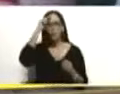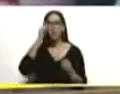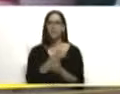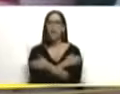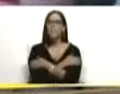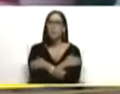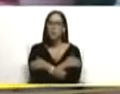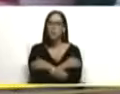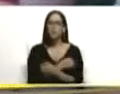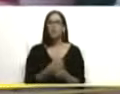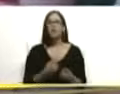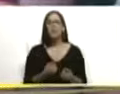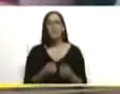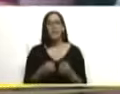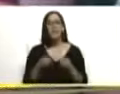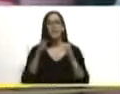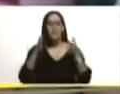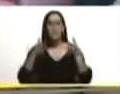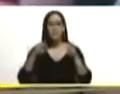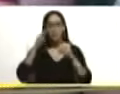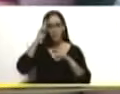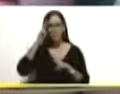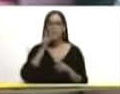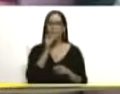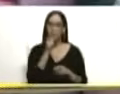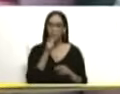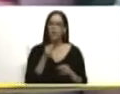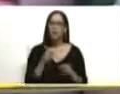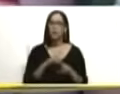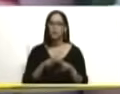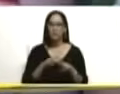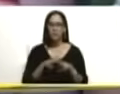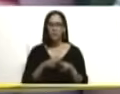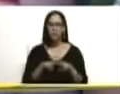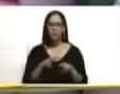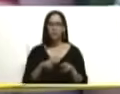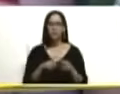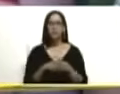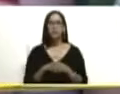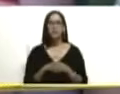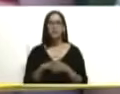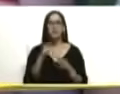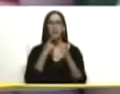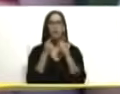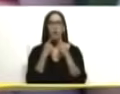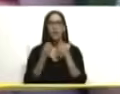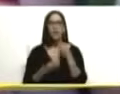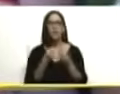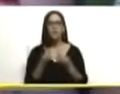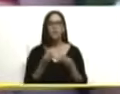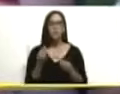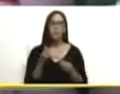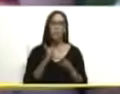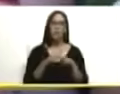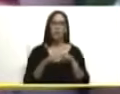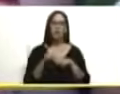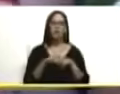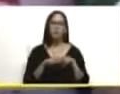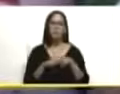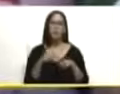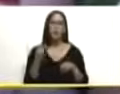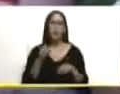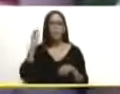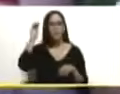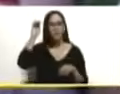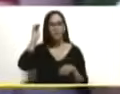amorosos que en crianza respetuosa le pregunta también a los más pequeños de la casa de qué color la hacemos, cómo la construimos, cómo es el